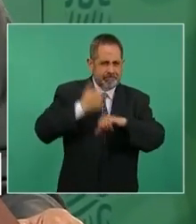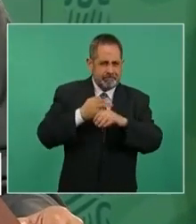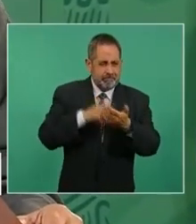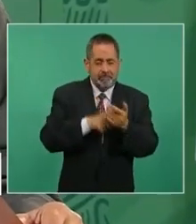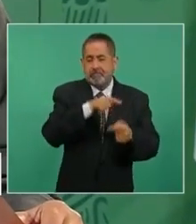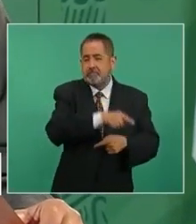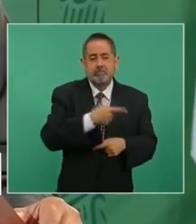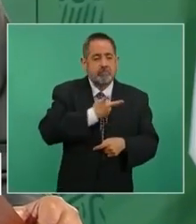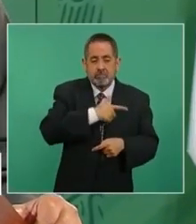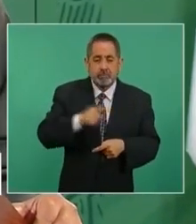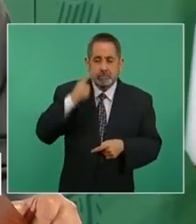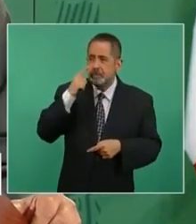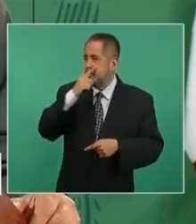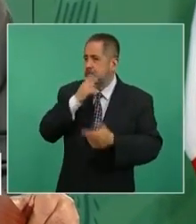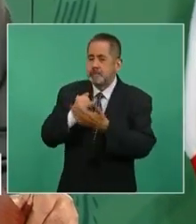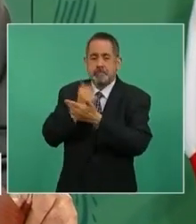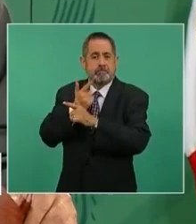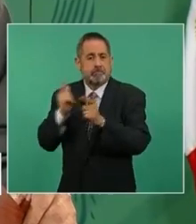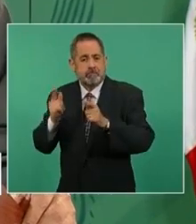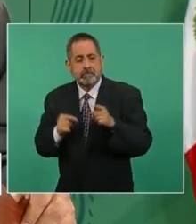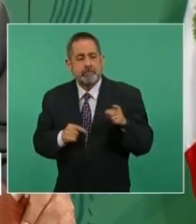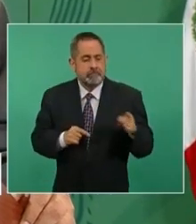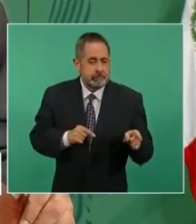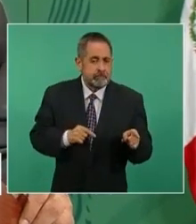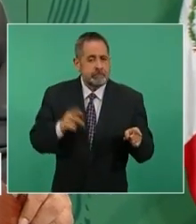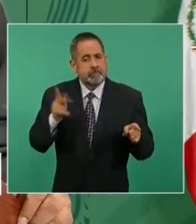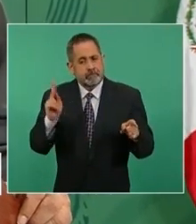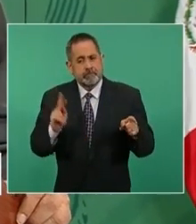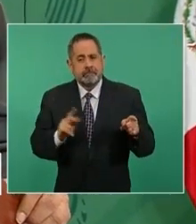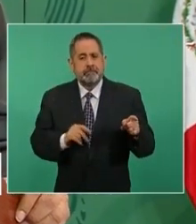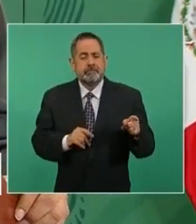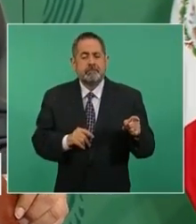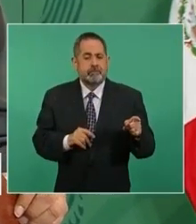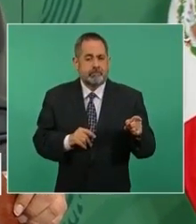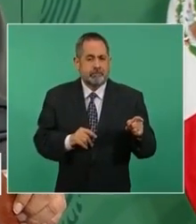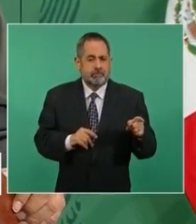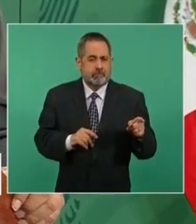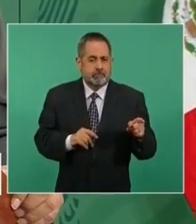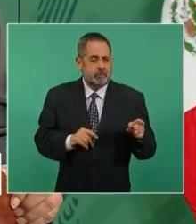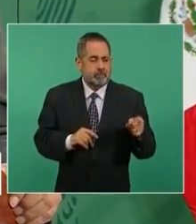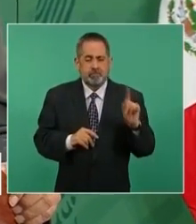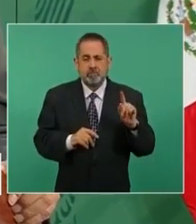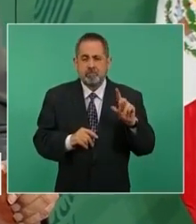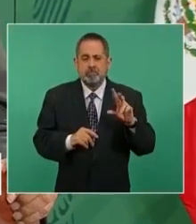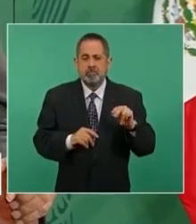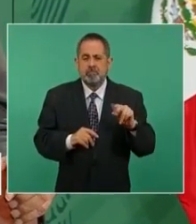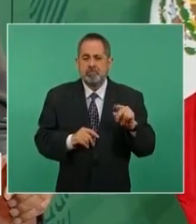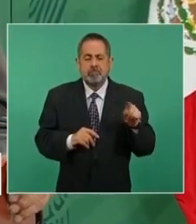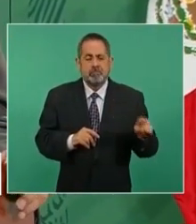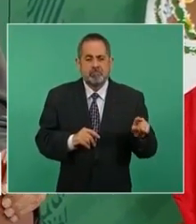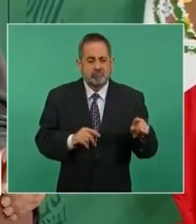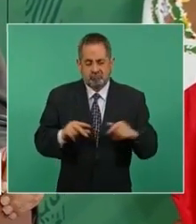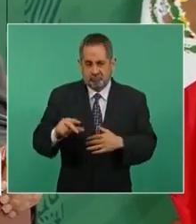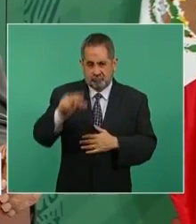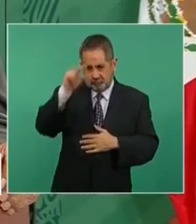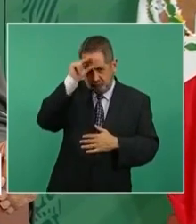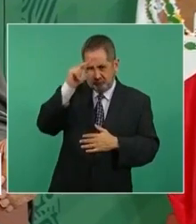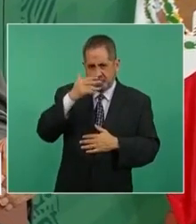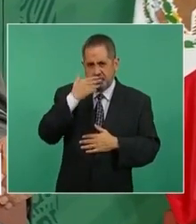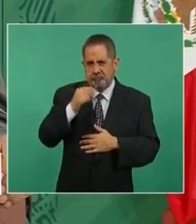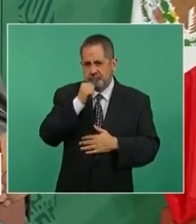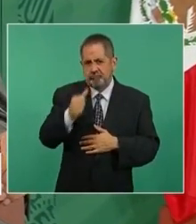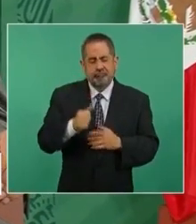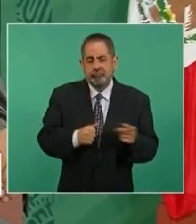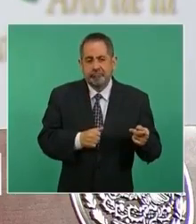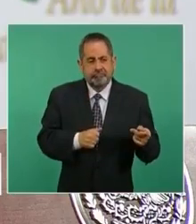llega el nuevo gobierno, la 4T, López Obrador, y regresan los gobiernos de mayoría. Esto de alguna